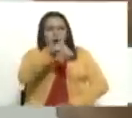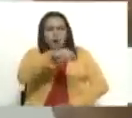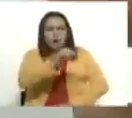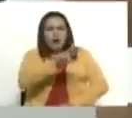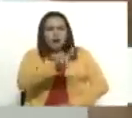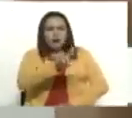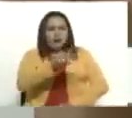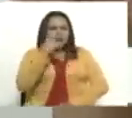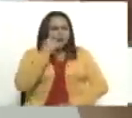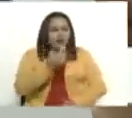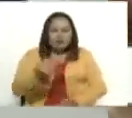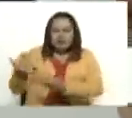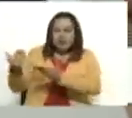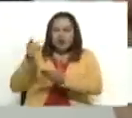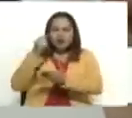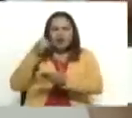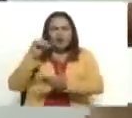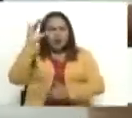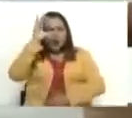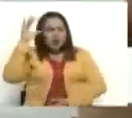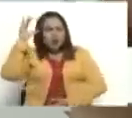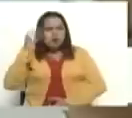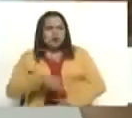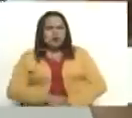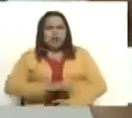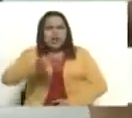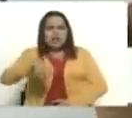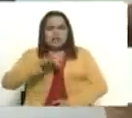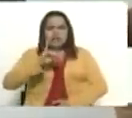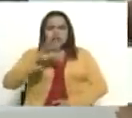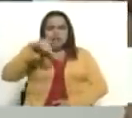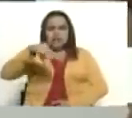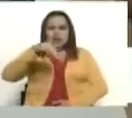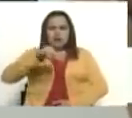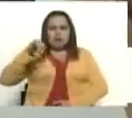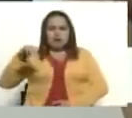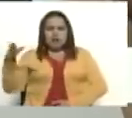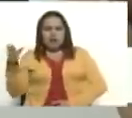al procónsul Jimmy Story.